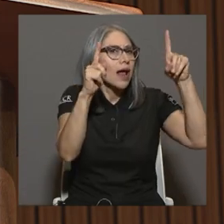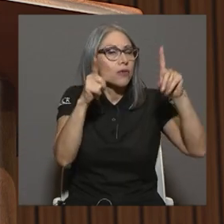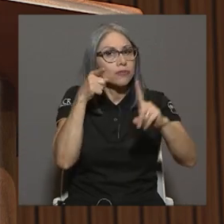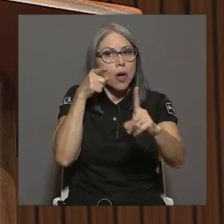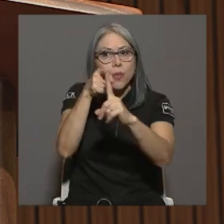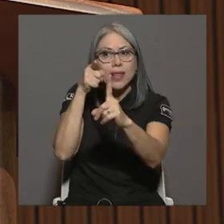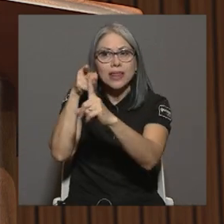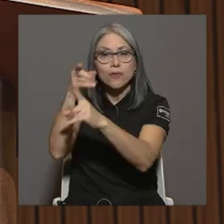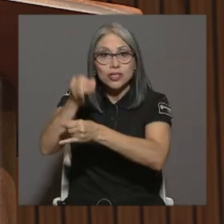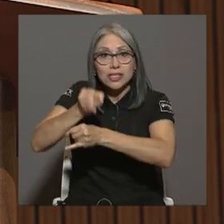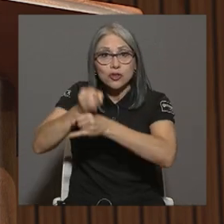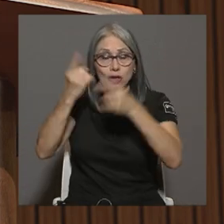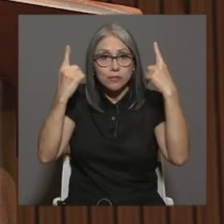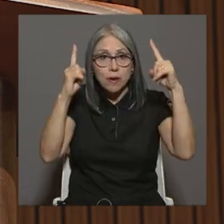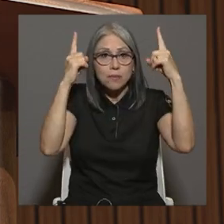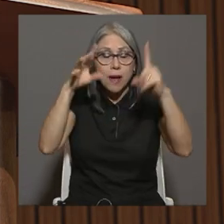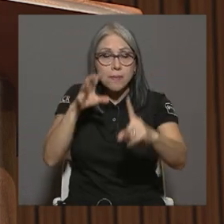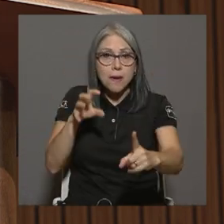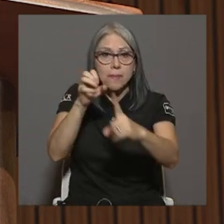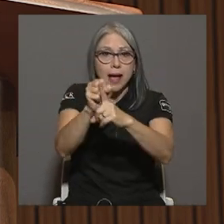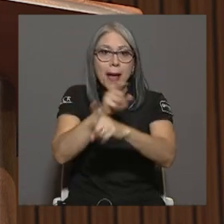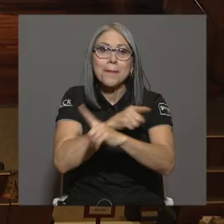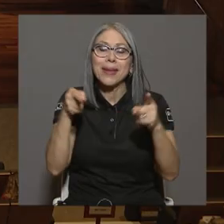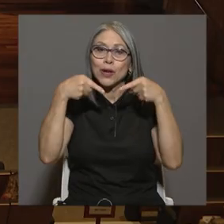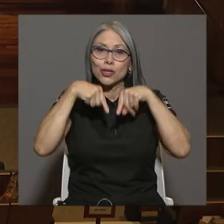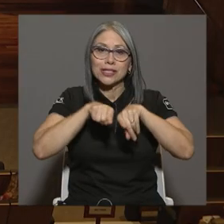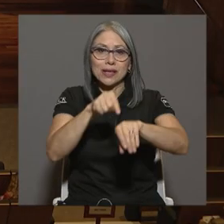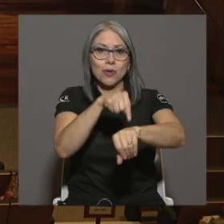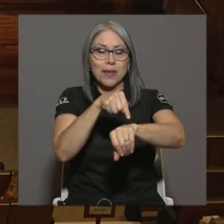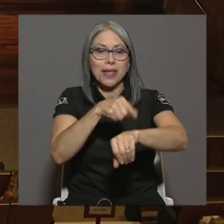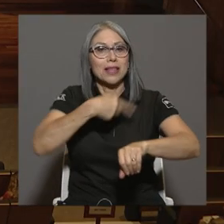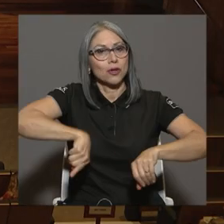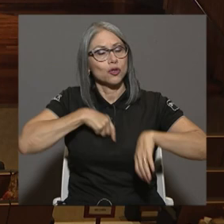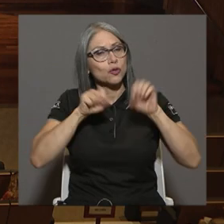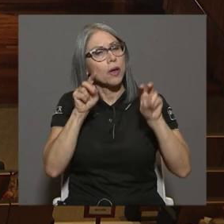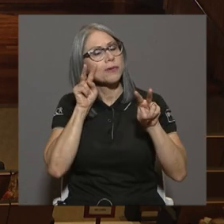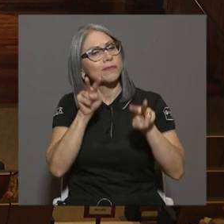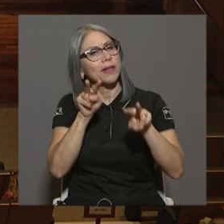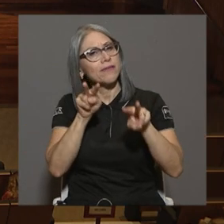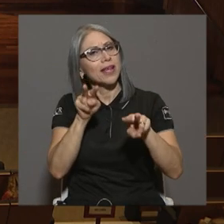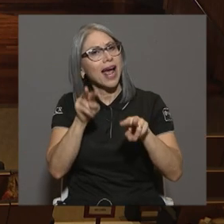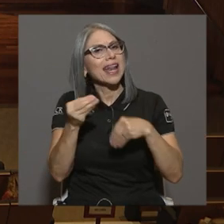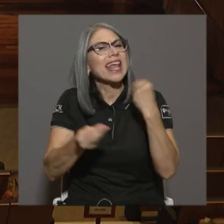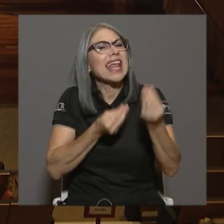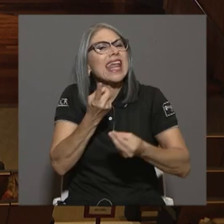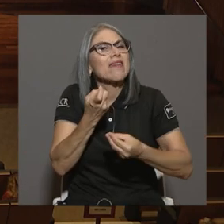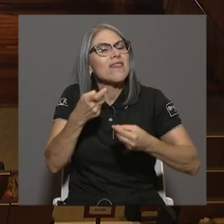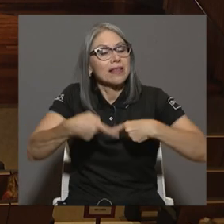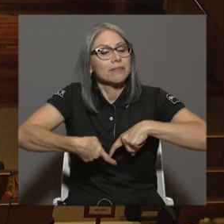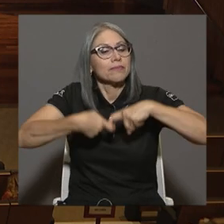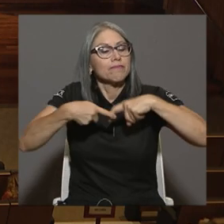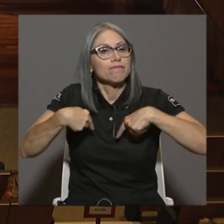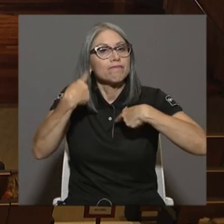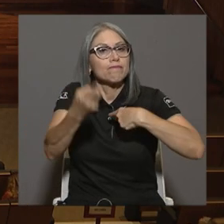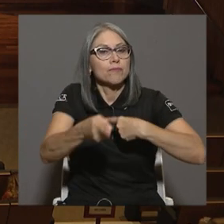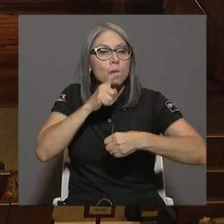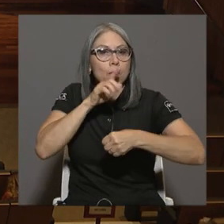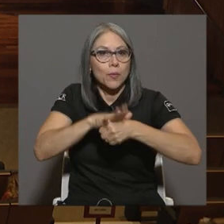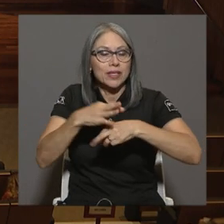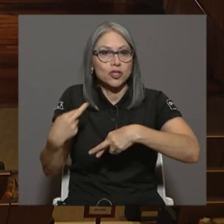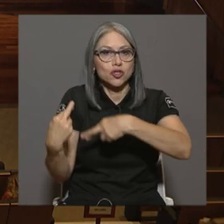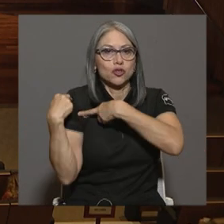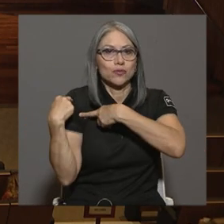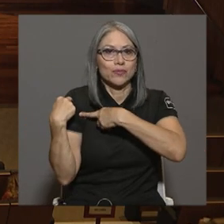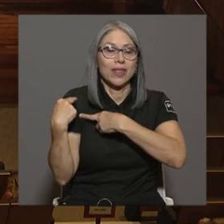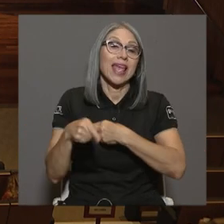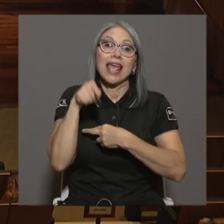objetivos institucionales, pero simultáneamente podamos verificar las deudas y nuestros compromisos pendientes. Lo último, con